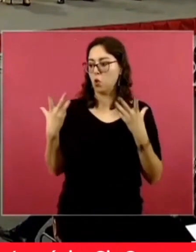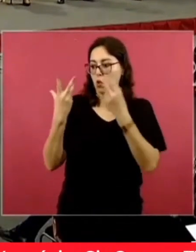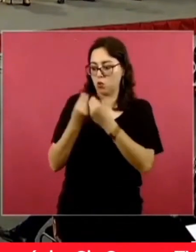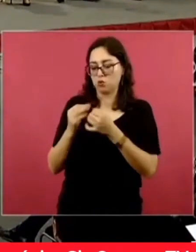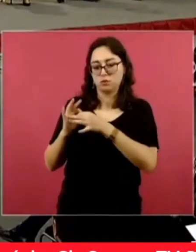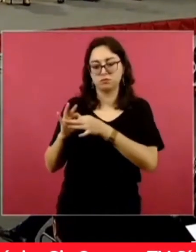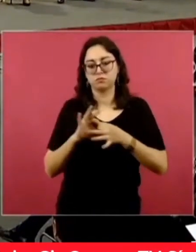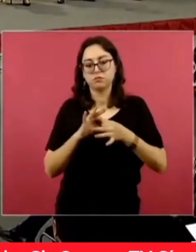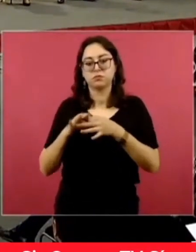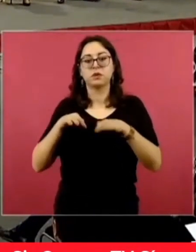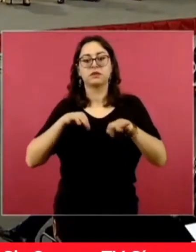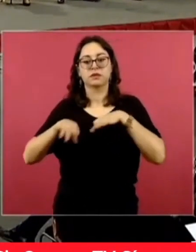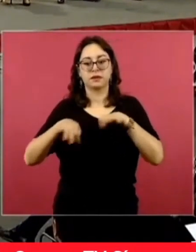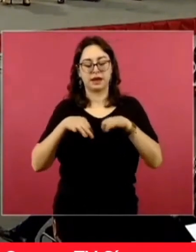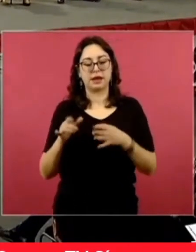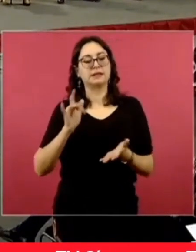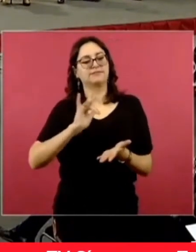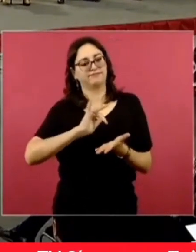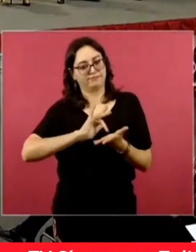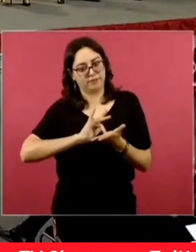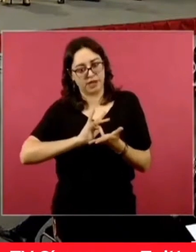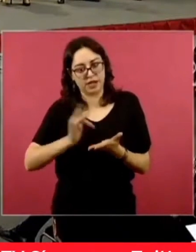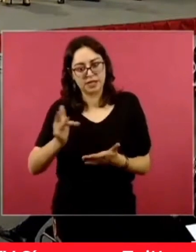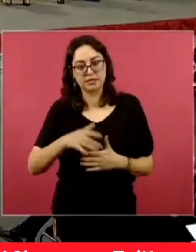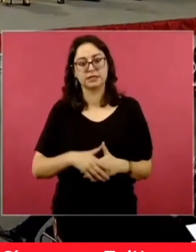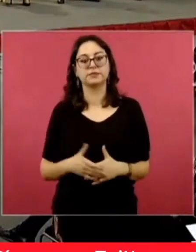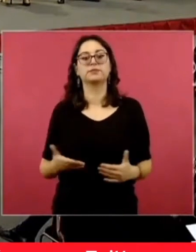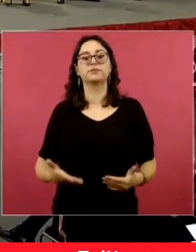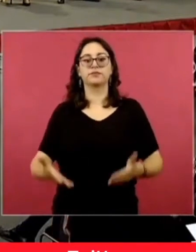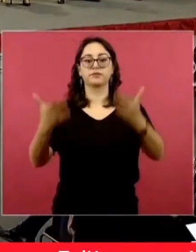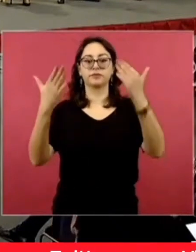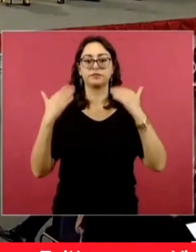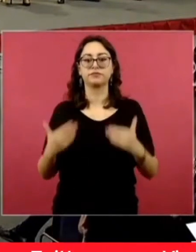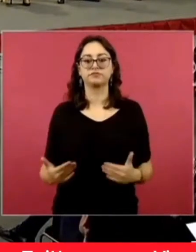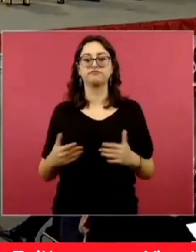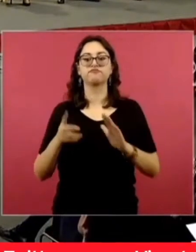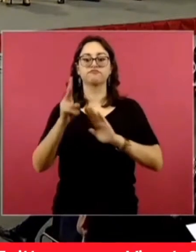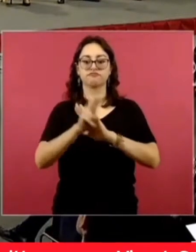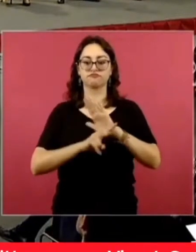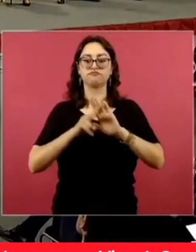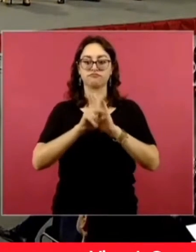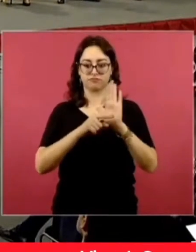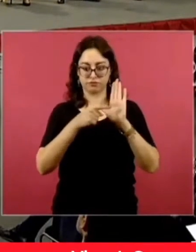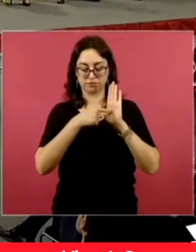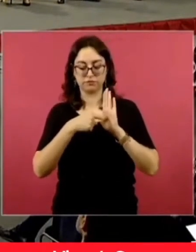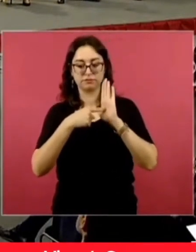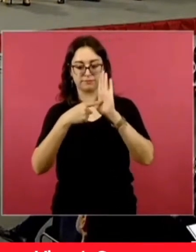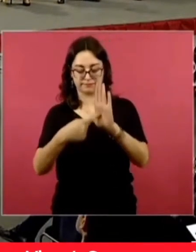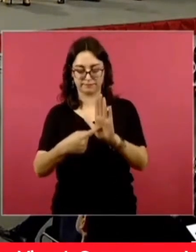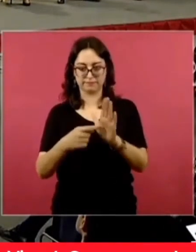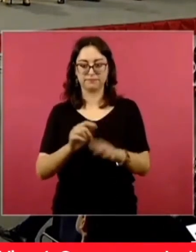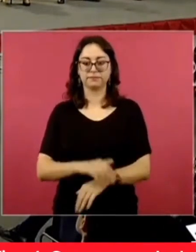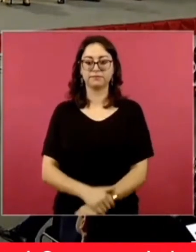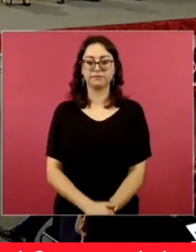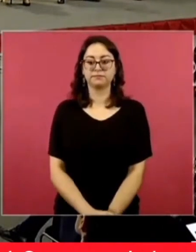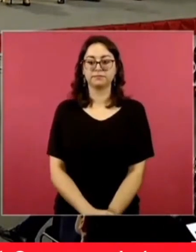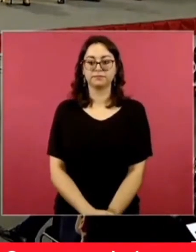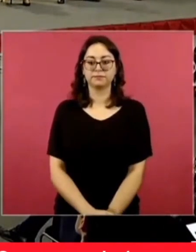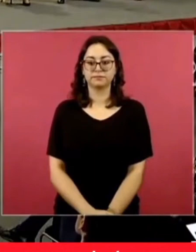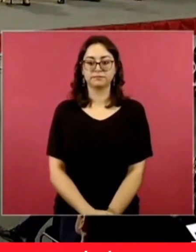estrecha. Si me permiten, en la siguiente, señor presidente, estaría presentando un video con el resumen de lo que es esta obra.